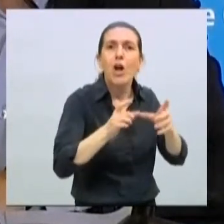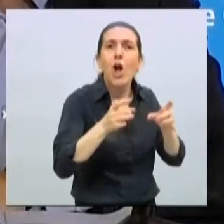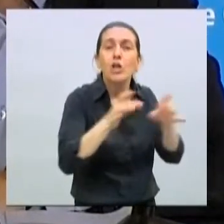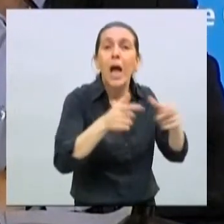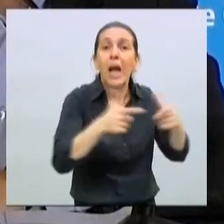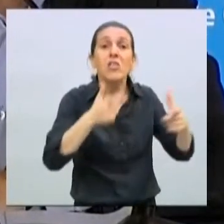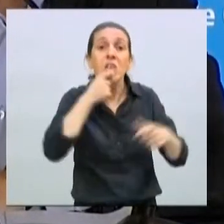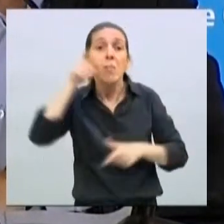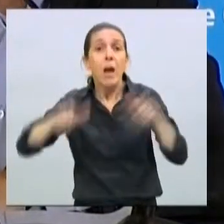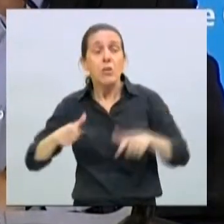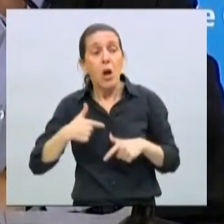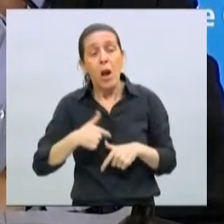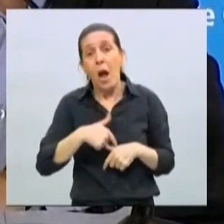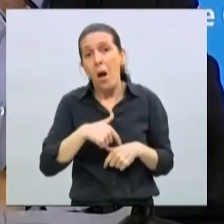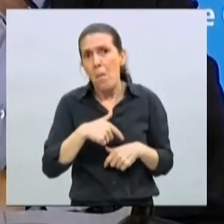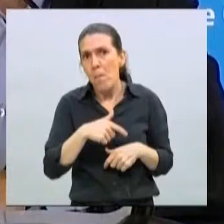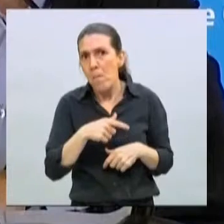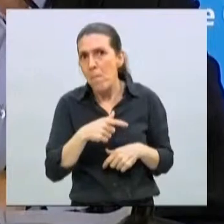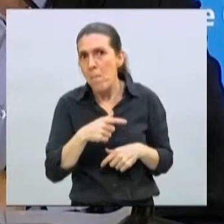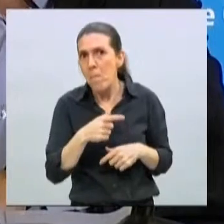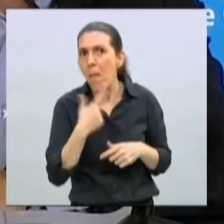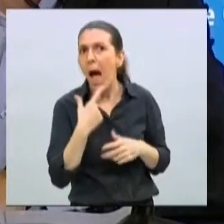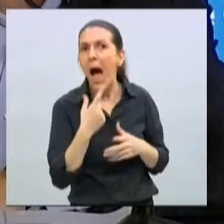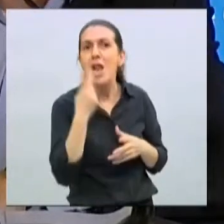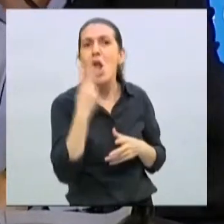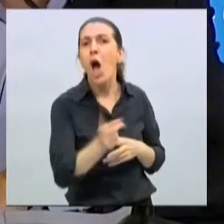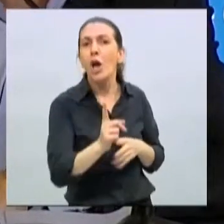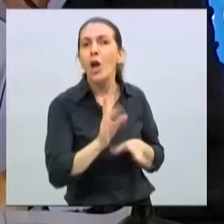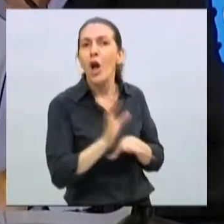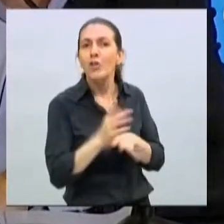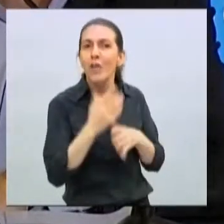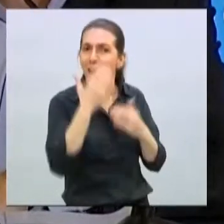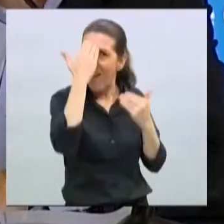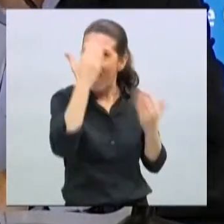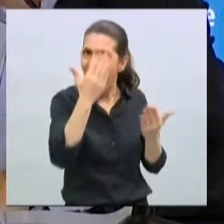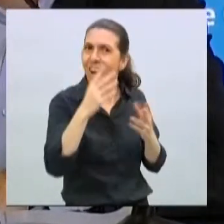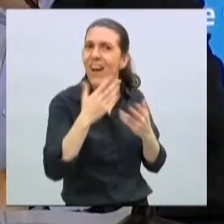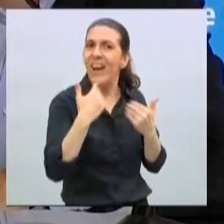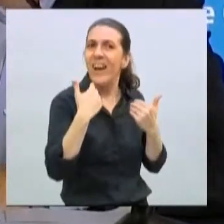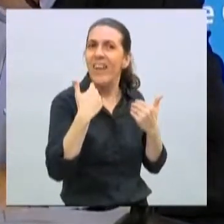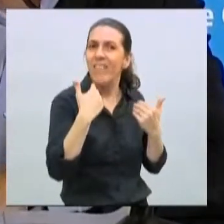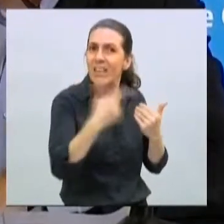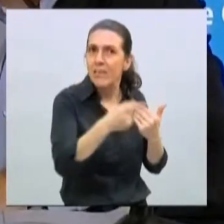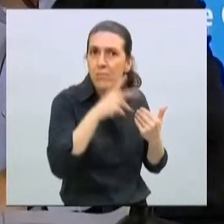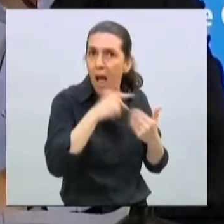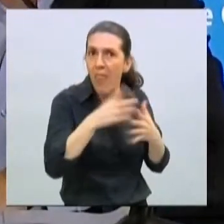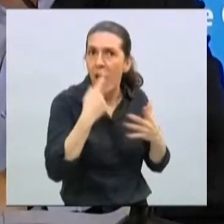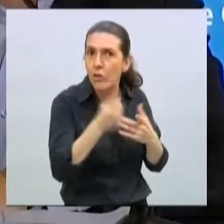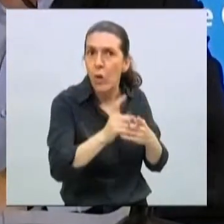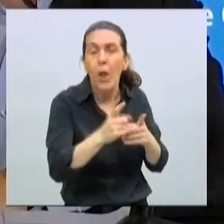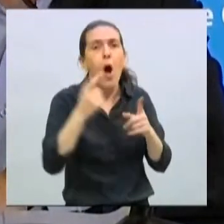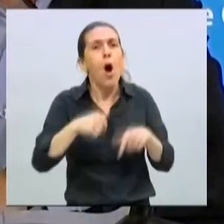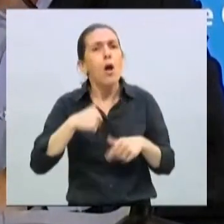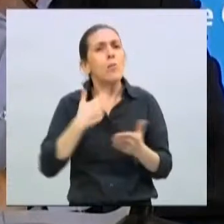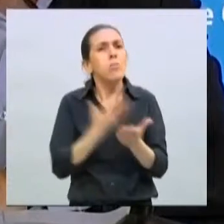es porque no quiere reconocer el esfuerzo. Hoy veía también una encuesta de la provincia de Buenos Aires,